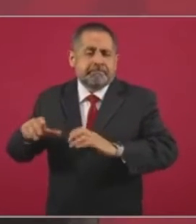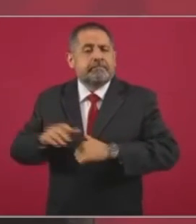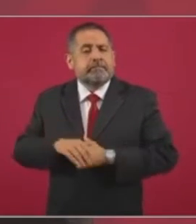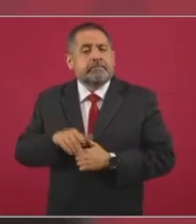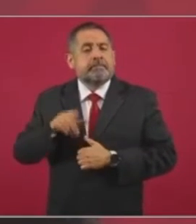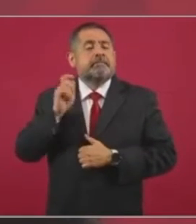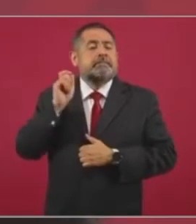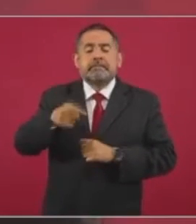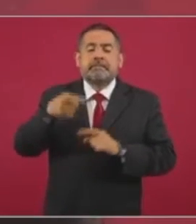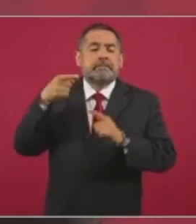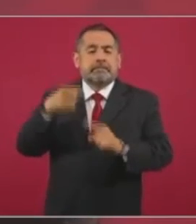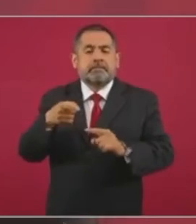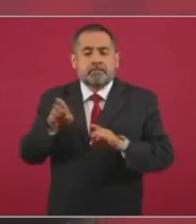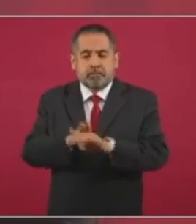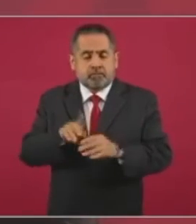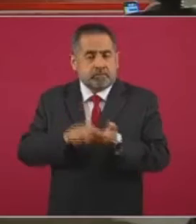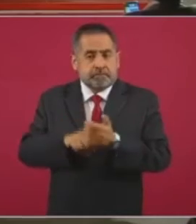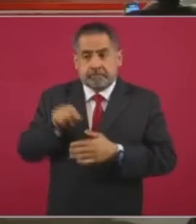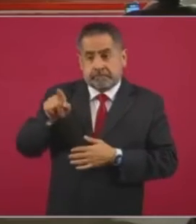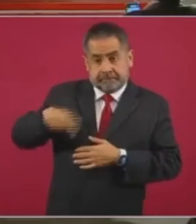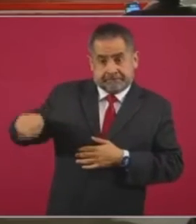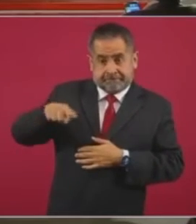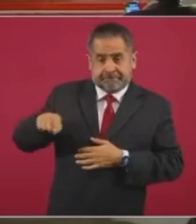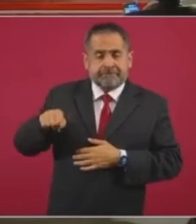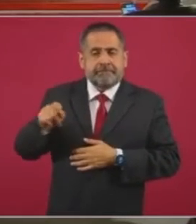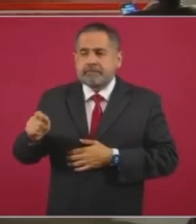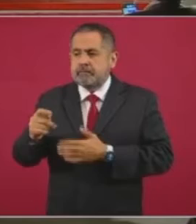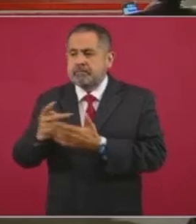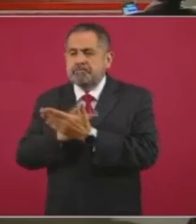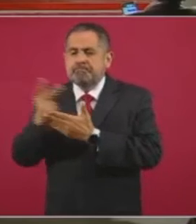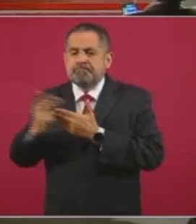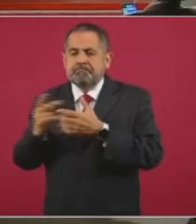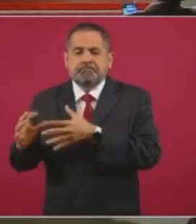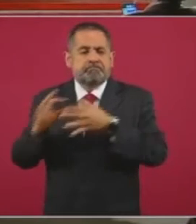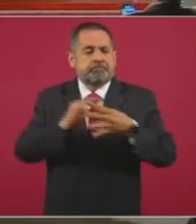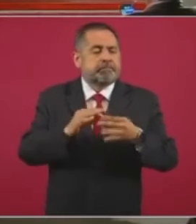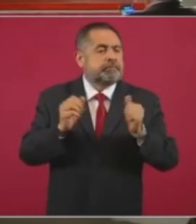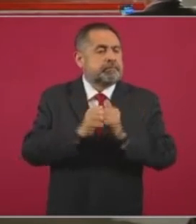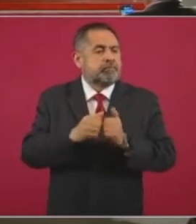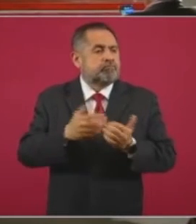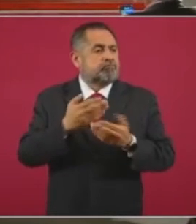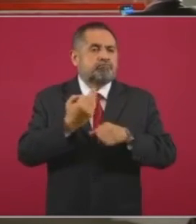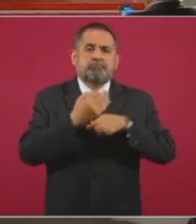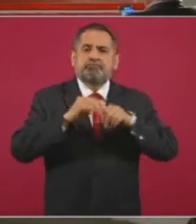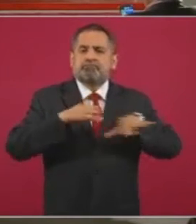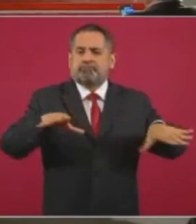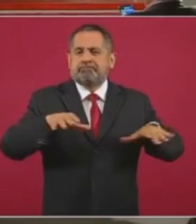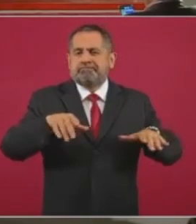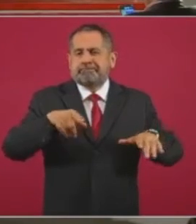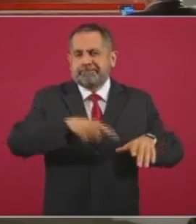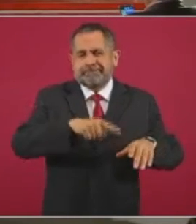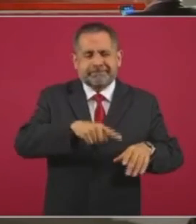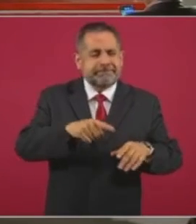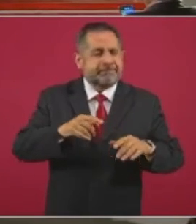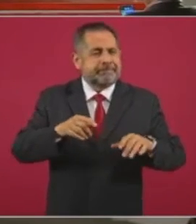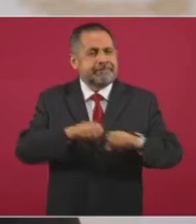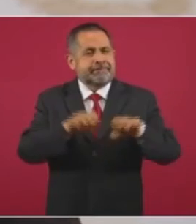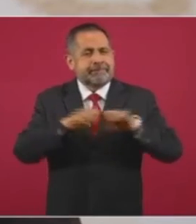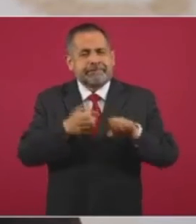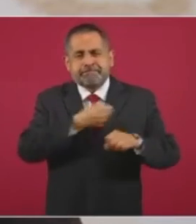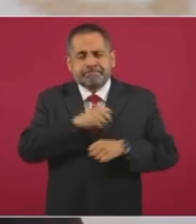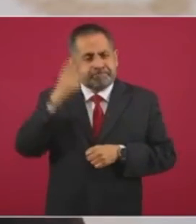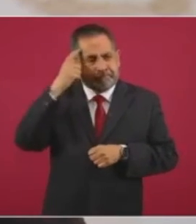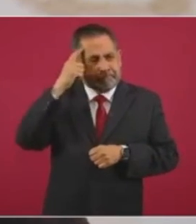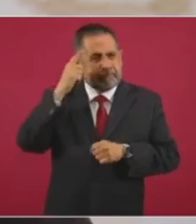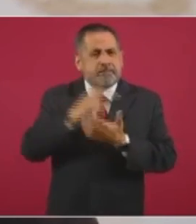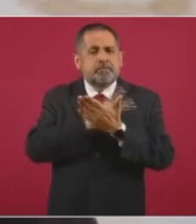pública. Esto está relacionado con los programas transversales, como lo que se ha presentado por el equipo de salud mental, con el